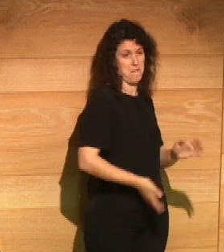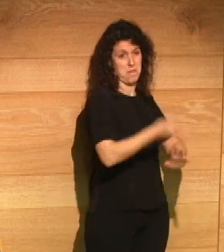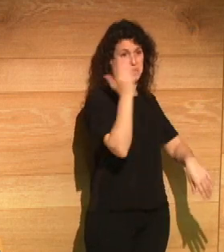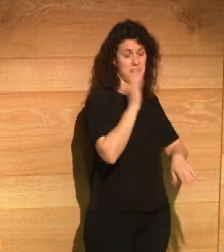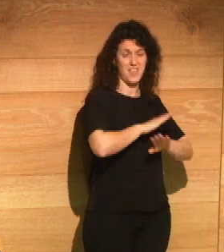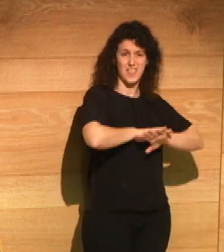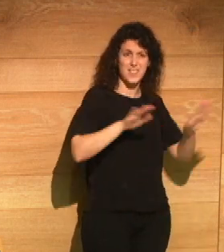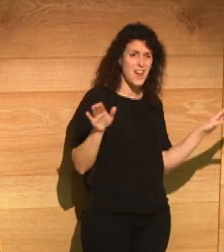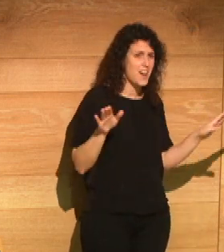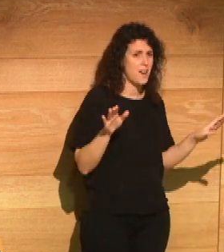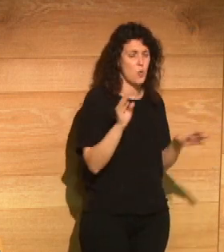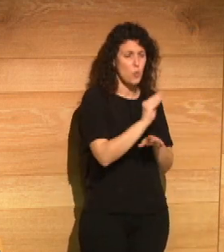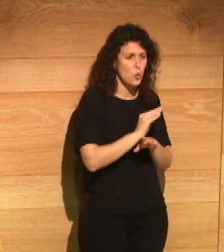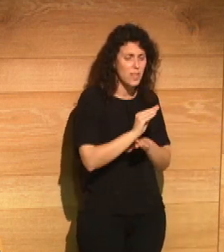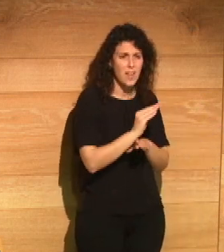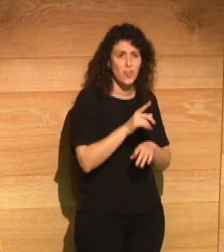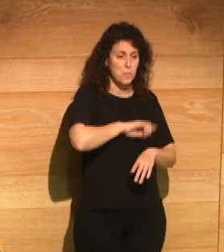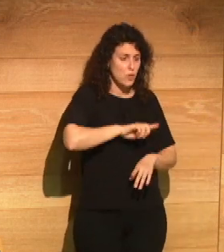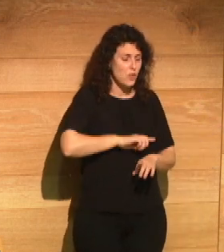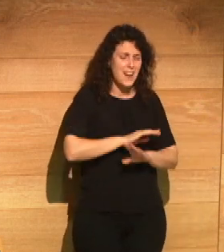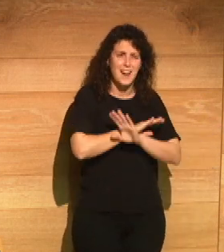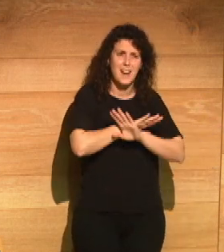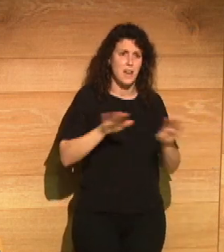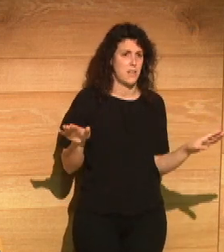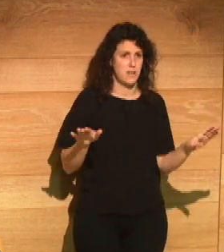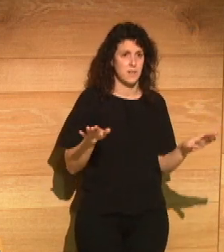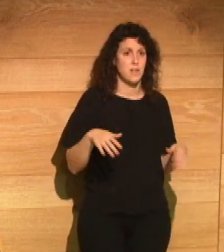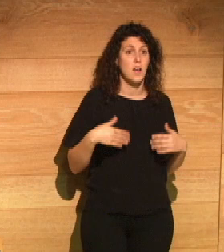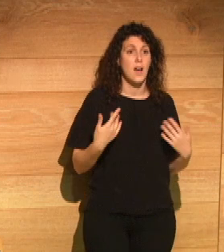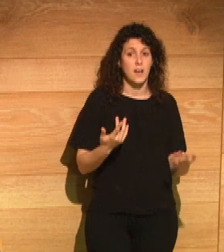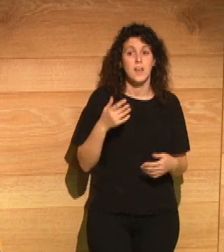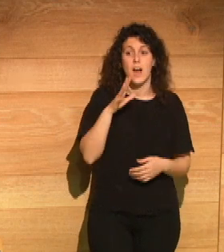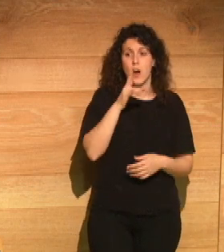y ya, nadie nos cuidaba emocionalmente. Y entonces creo que aquí estamos